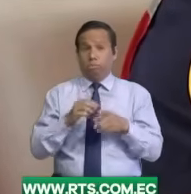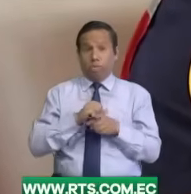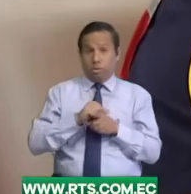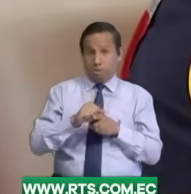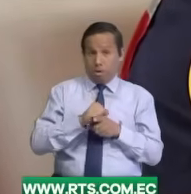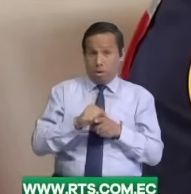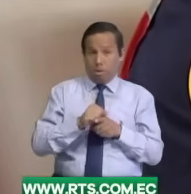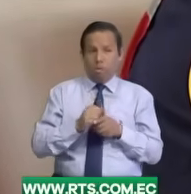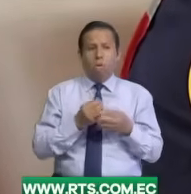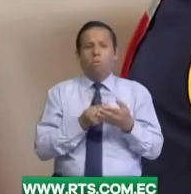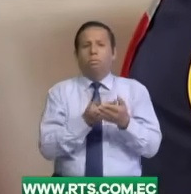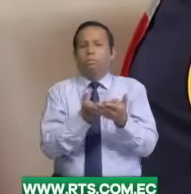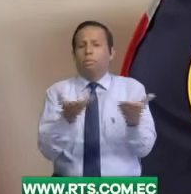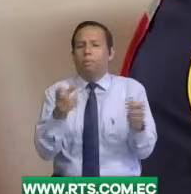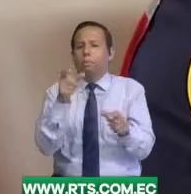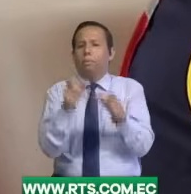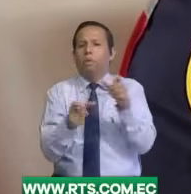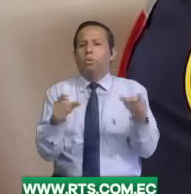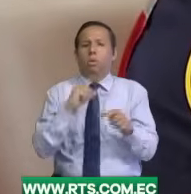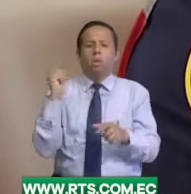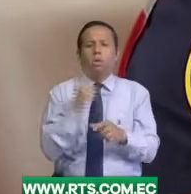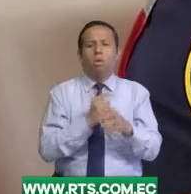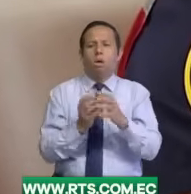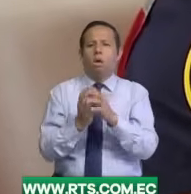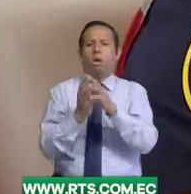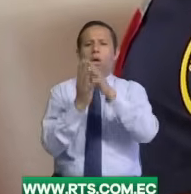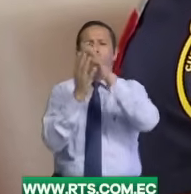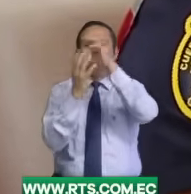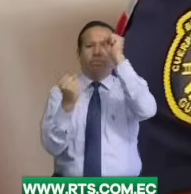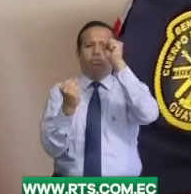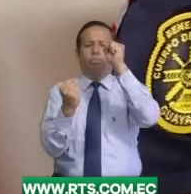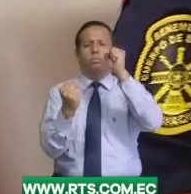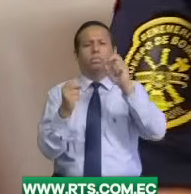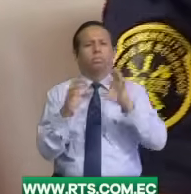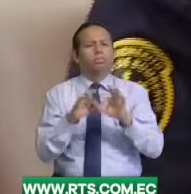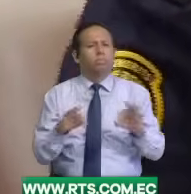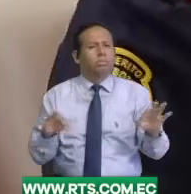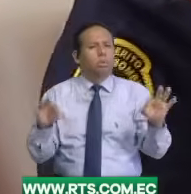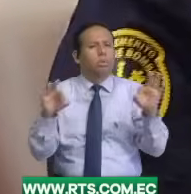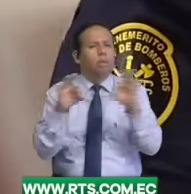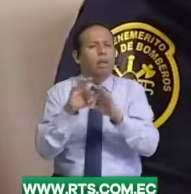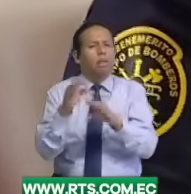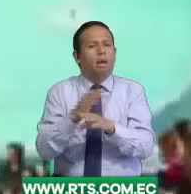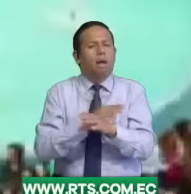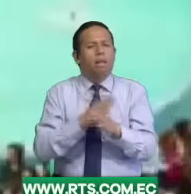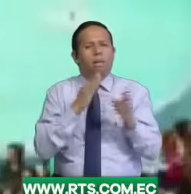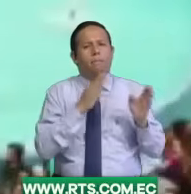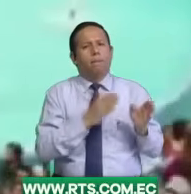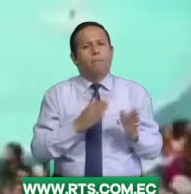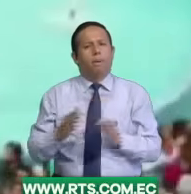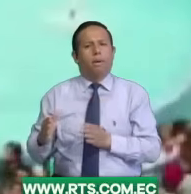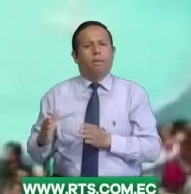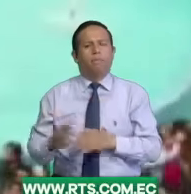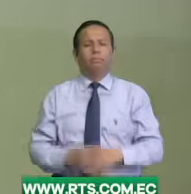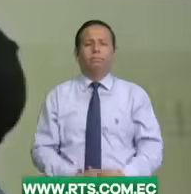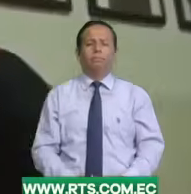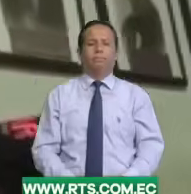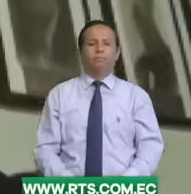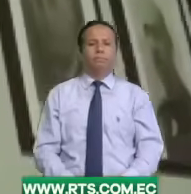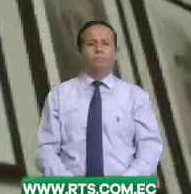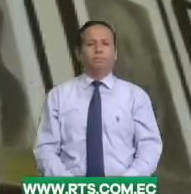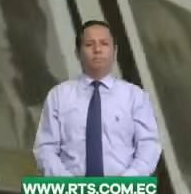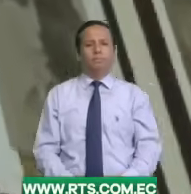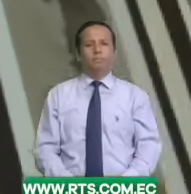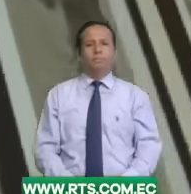que toda la ciudadanía pueda comprender la importancia de estar preparados. Informó